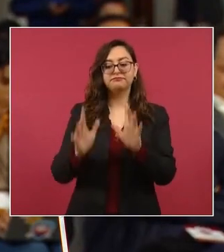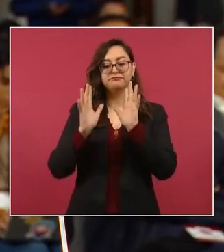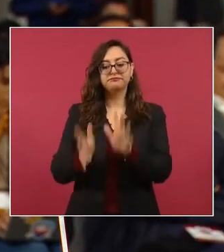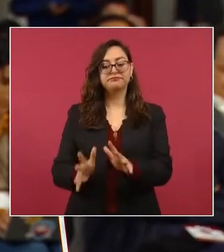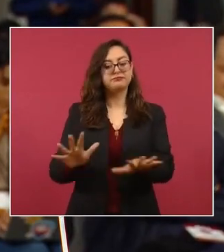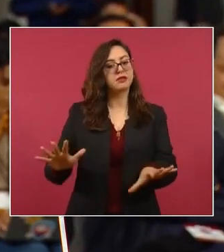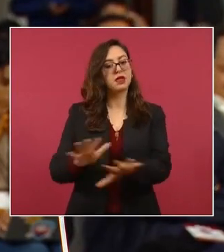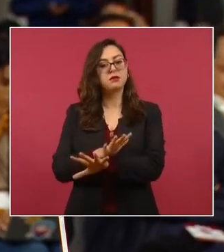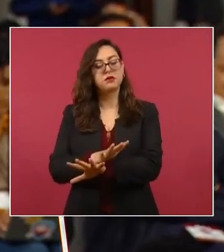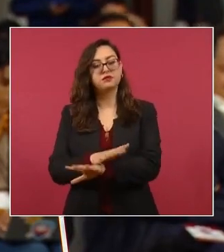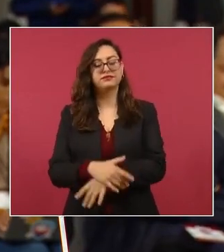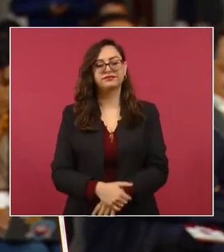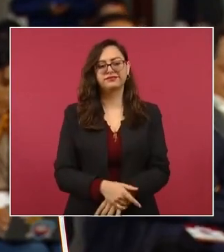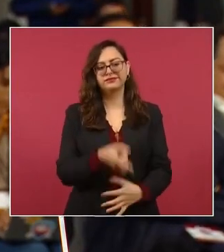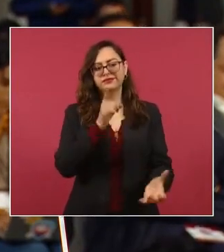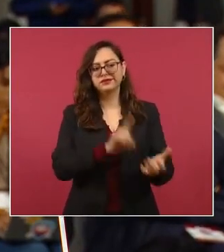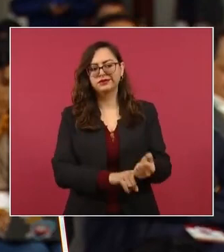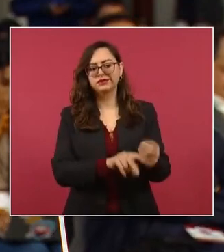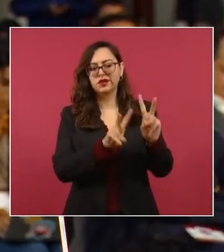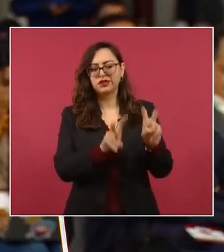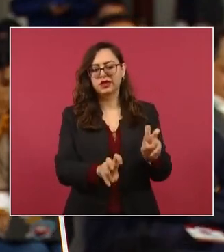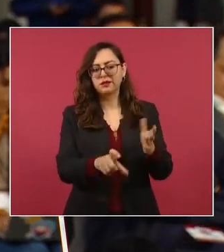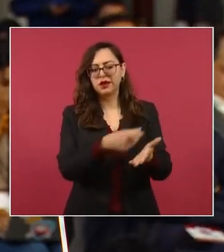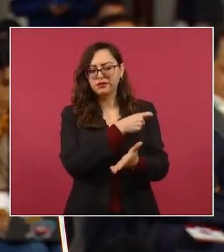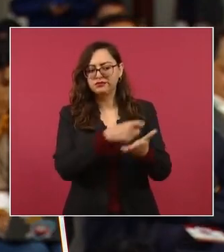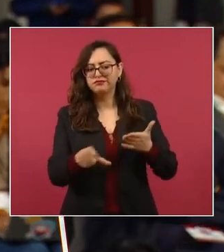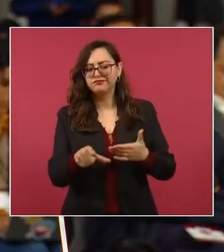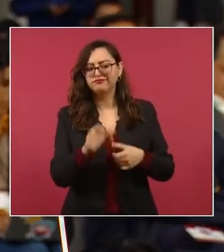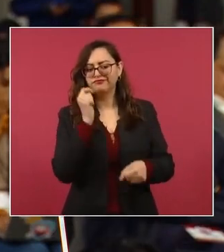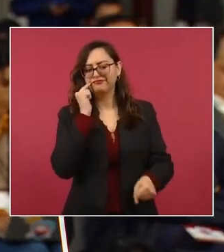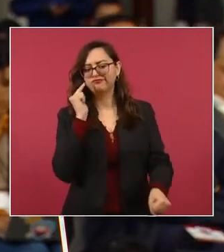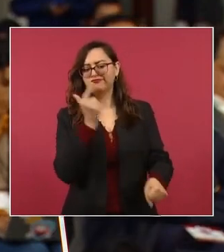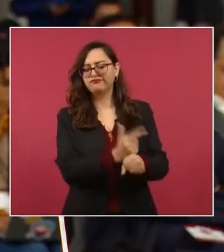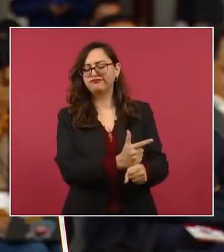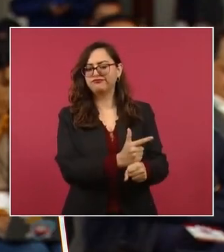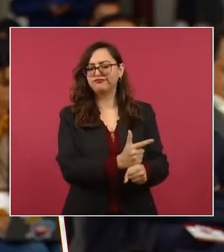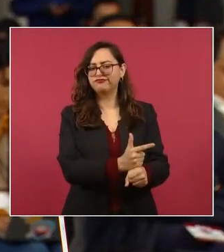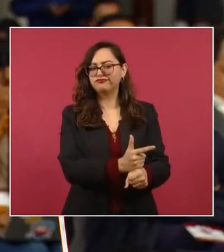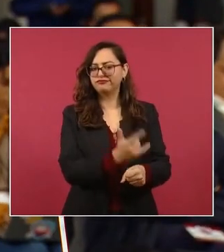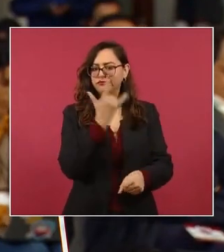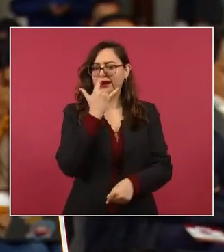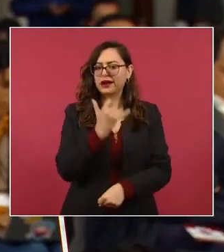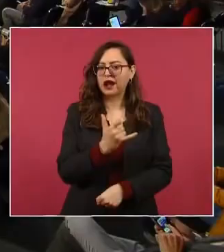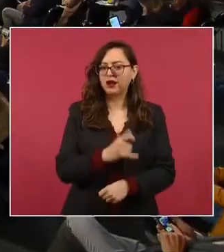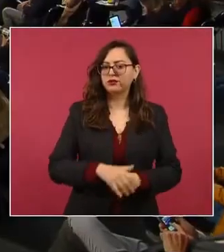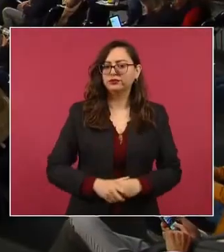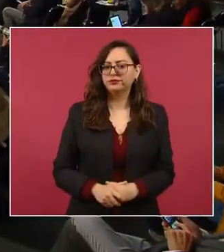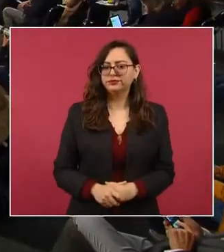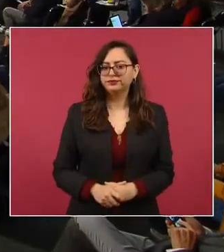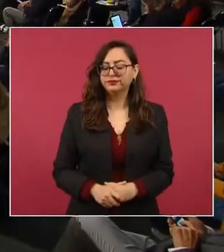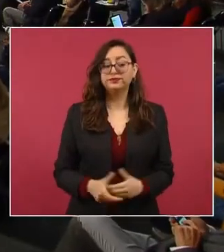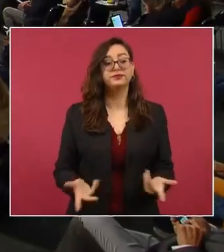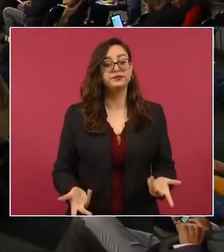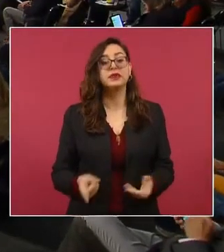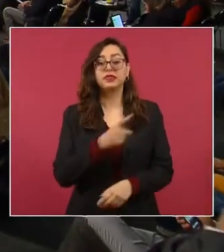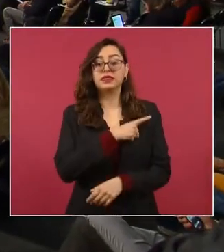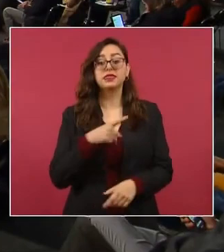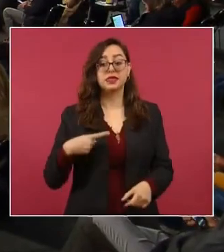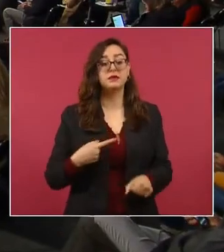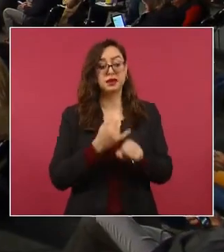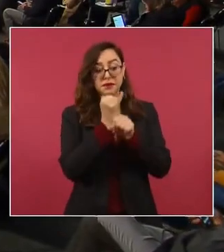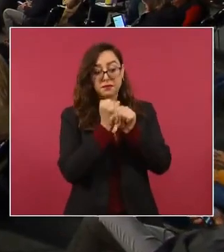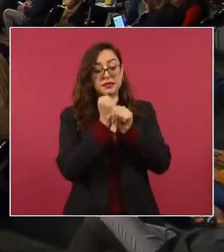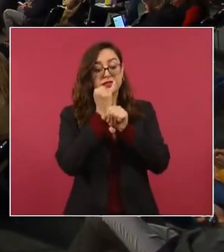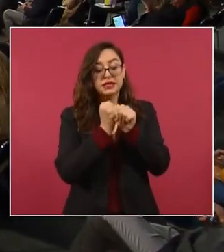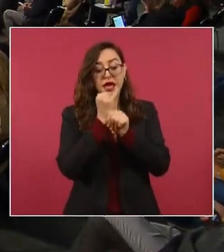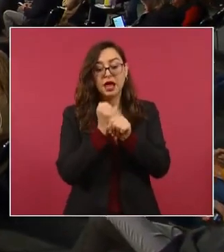licitación. ¿Podría usted dar la instrucción a las autoridades que corresponden para que revisen el procedimiento, ya que el fallo sería